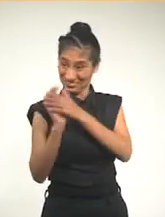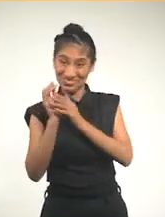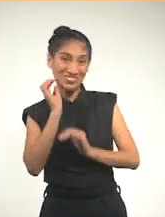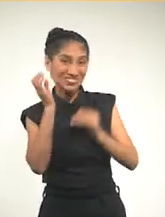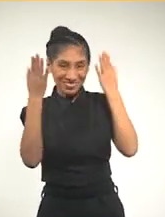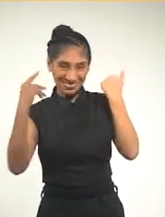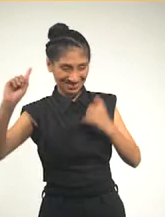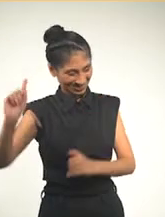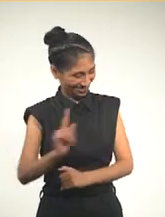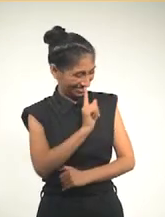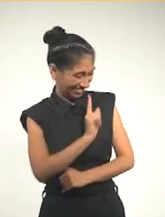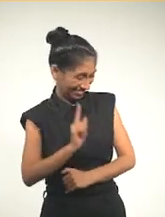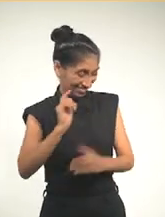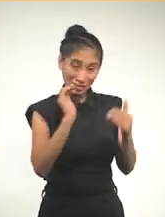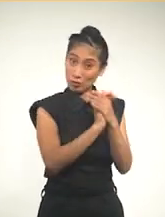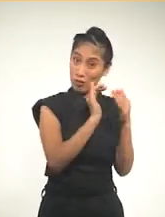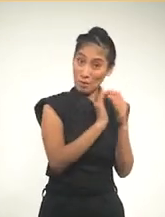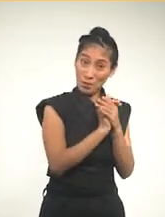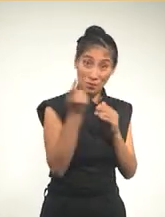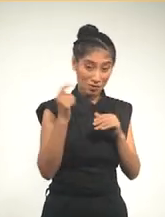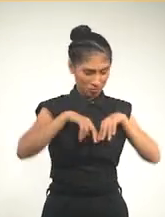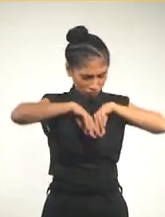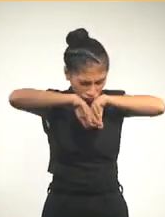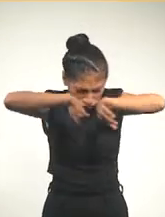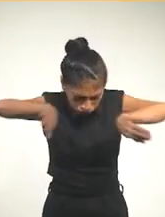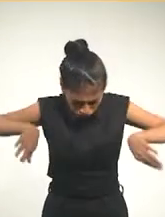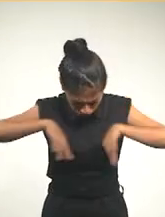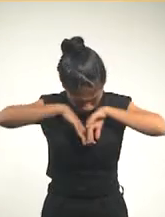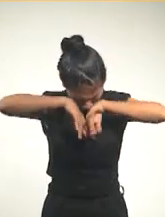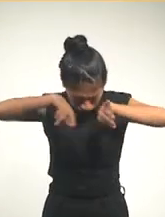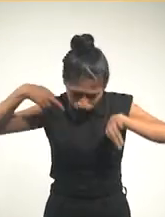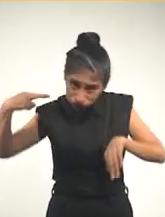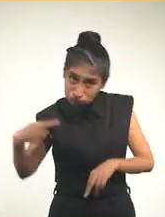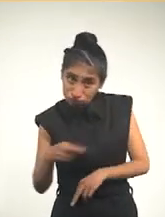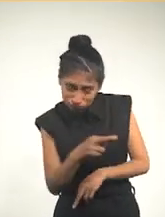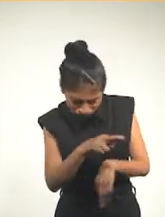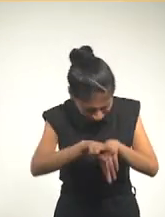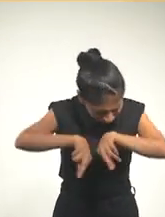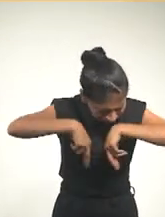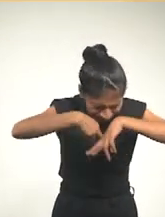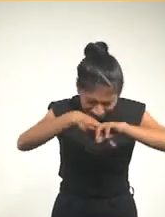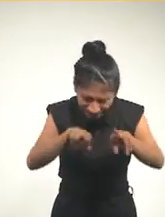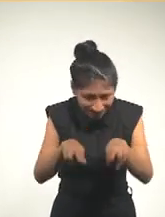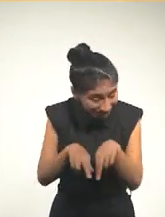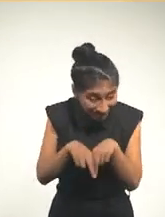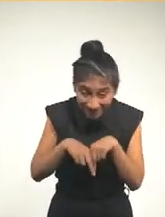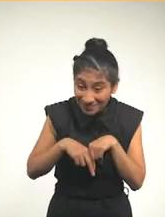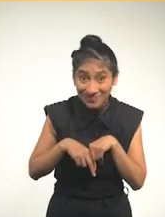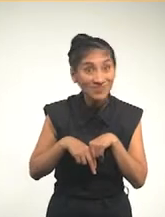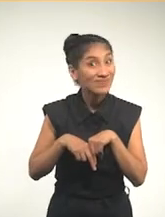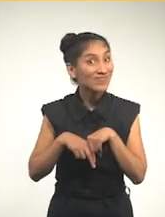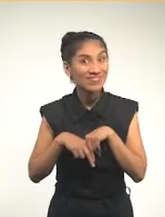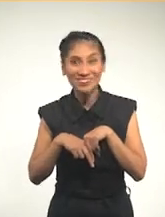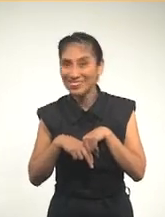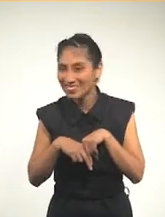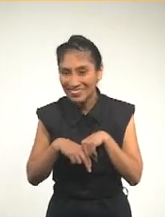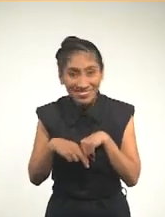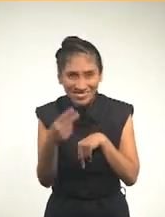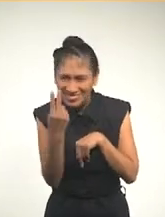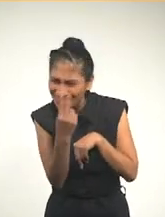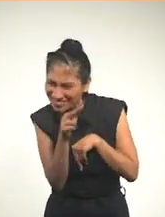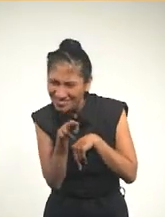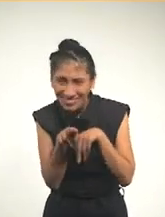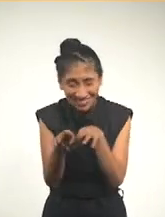Por eso, cada vez que se sumergía dentro del río y abría los ojos, al